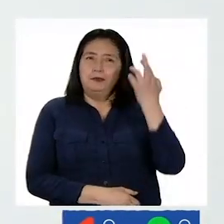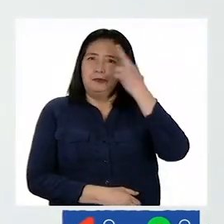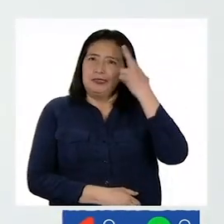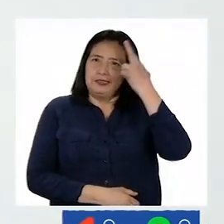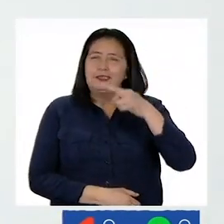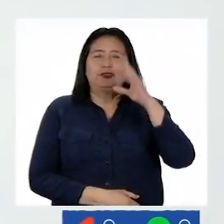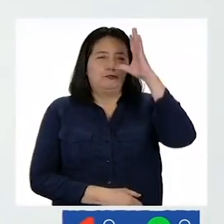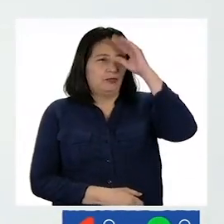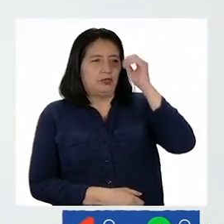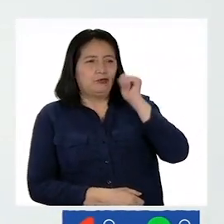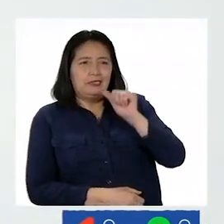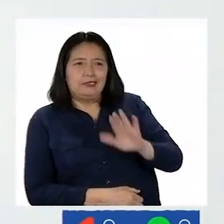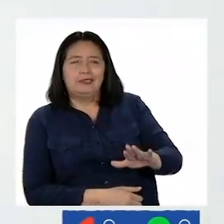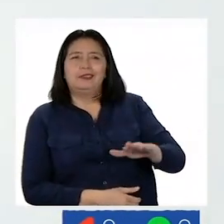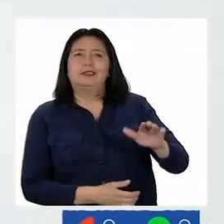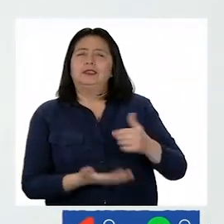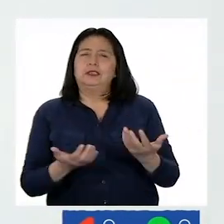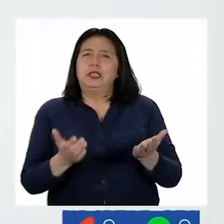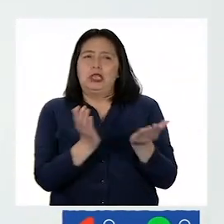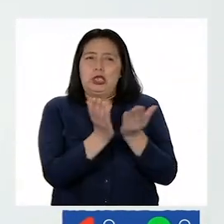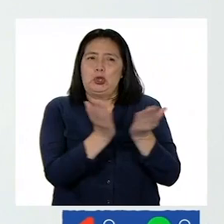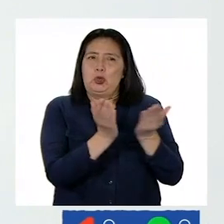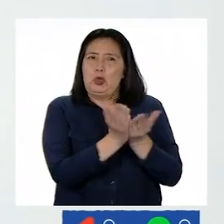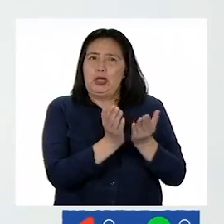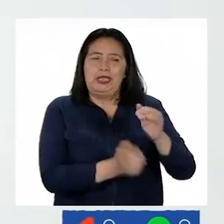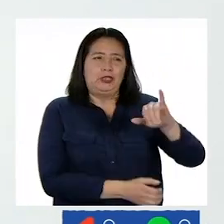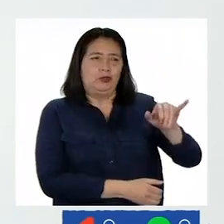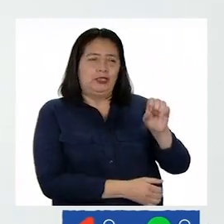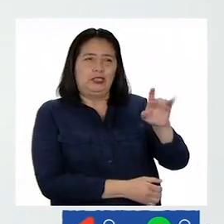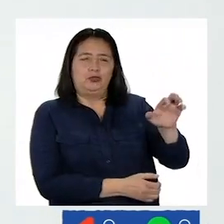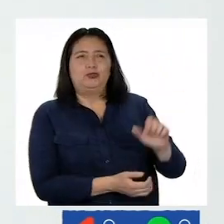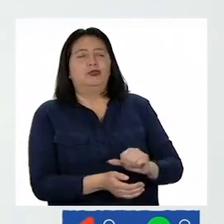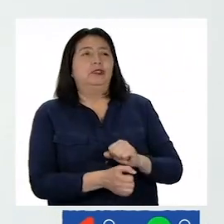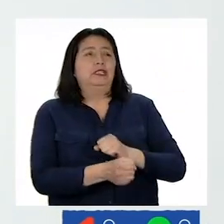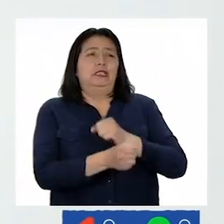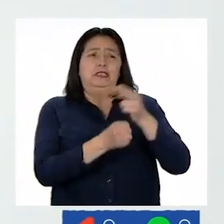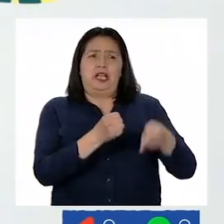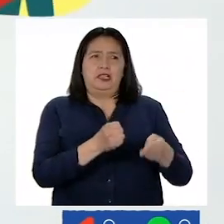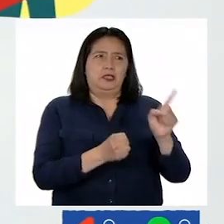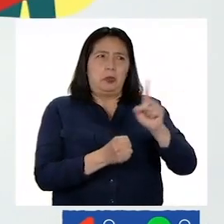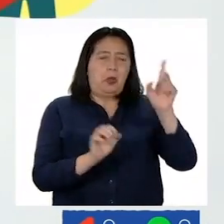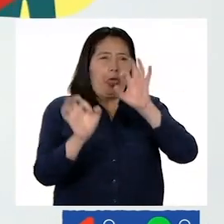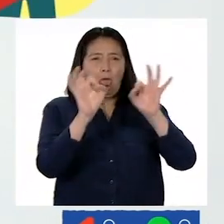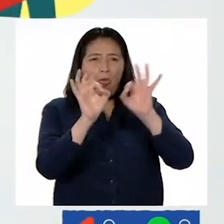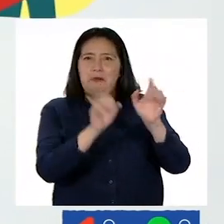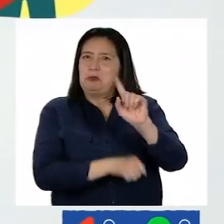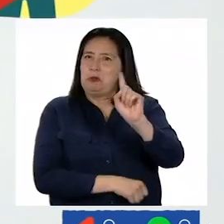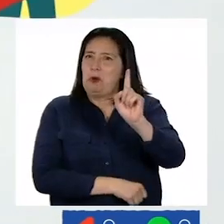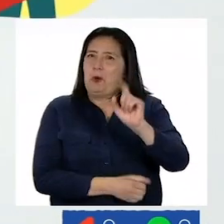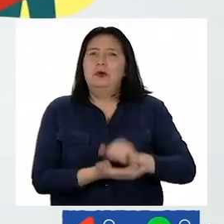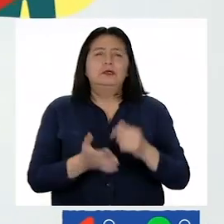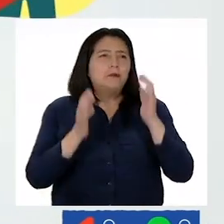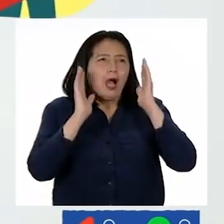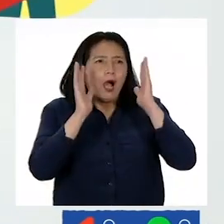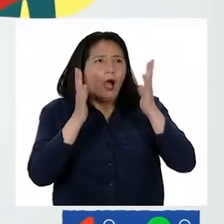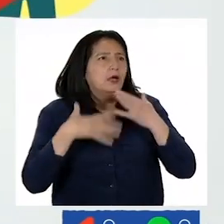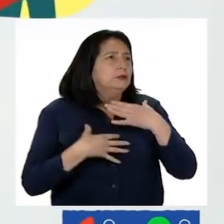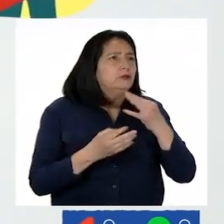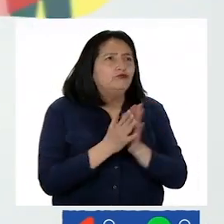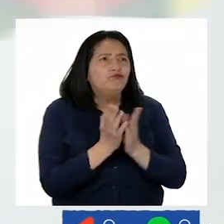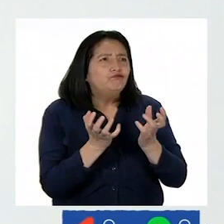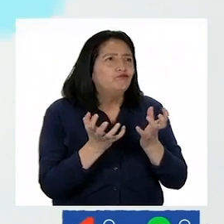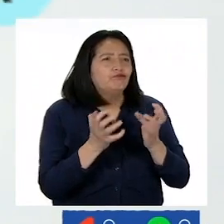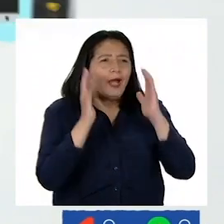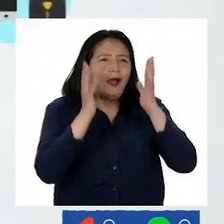las chicas y los chicos del Colegio Jesús de Nazareno de Ancash jamás se distraen y cada vez se interesan mucho más en